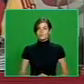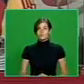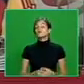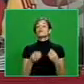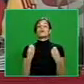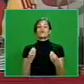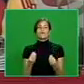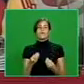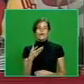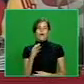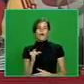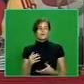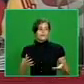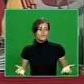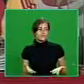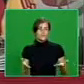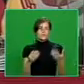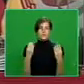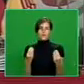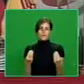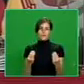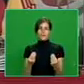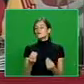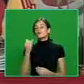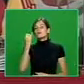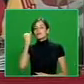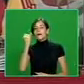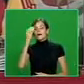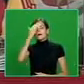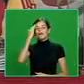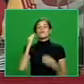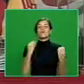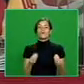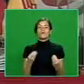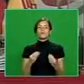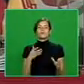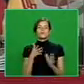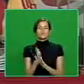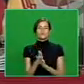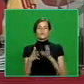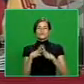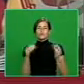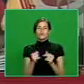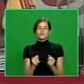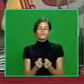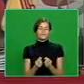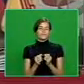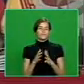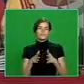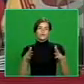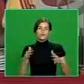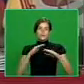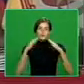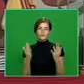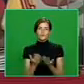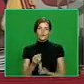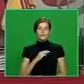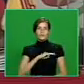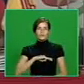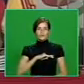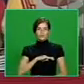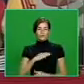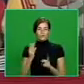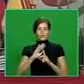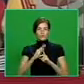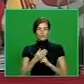Cómo está la motivación y las iniciativas en relación a todo este maravilloso mundo de la misión